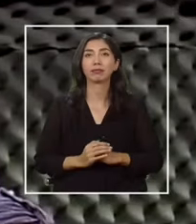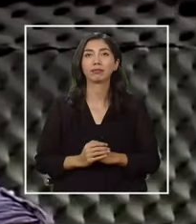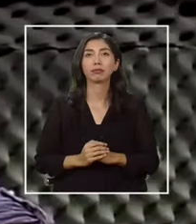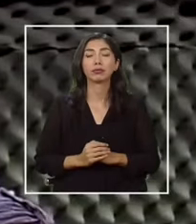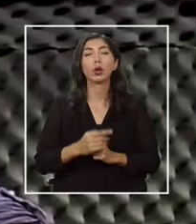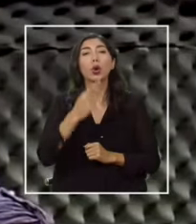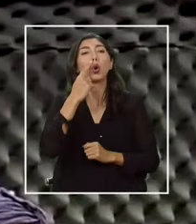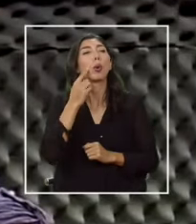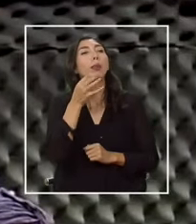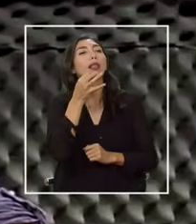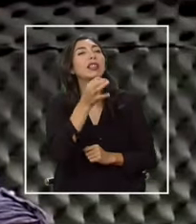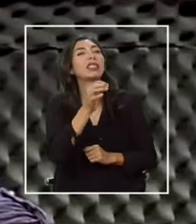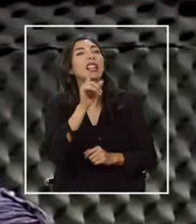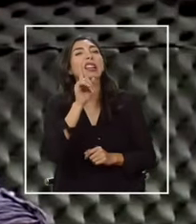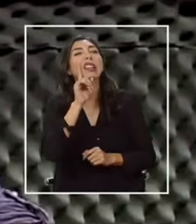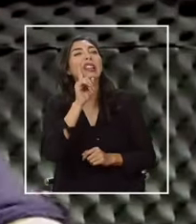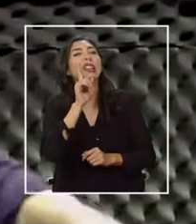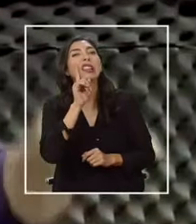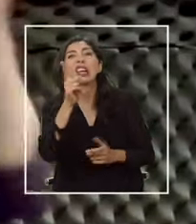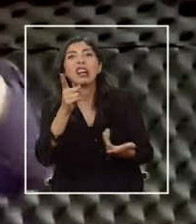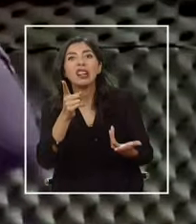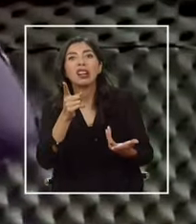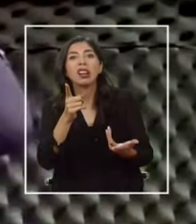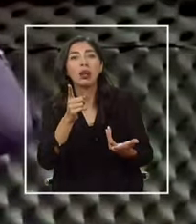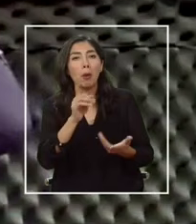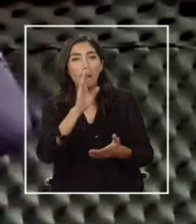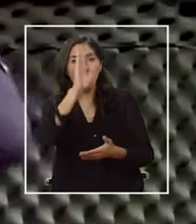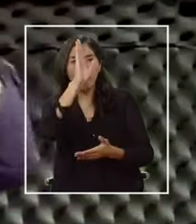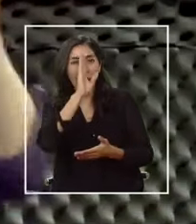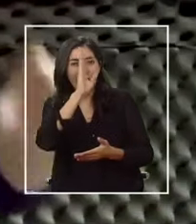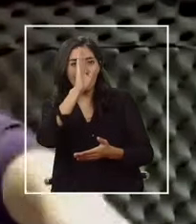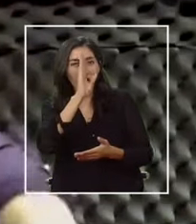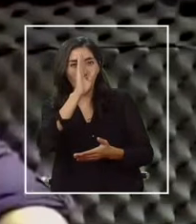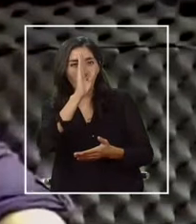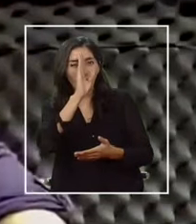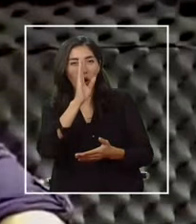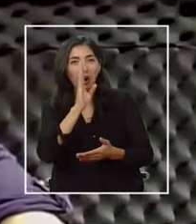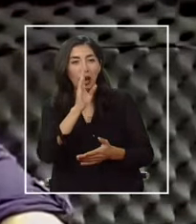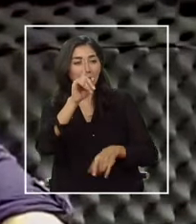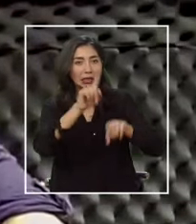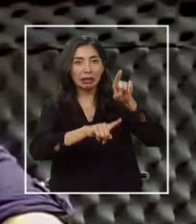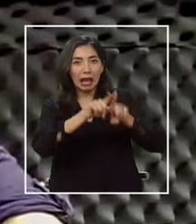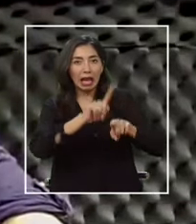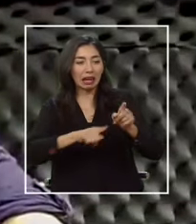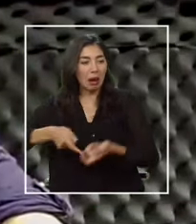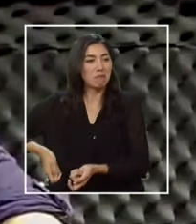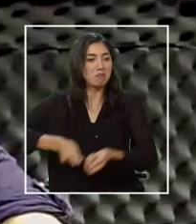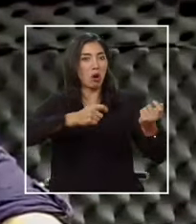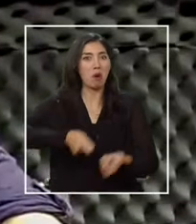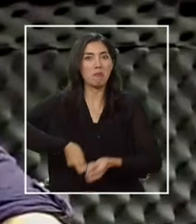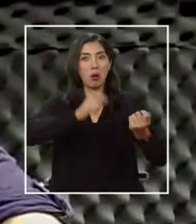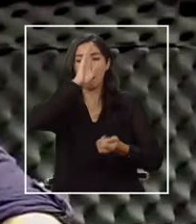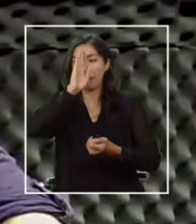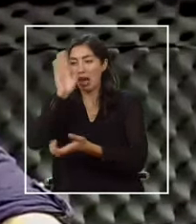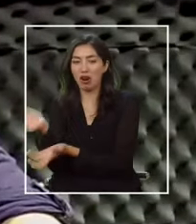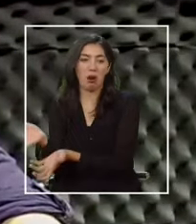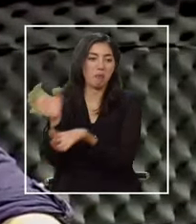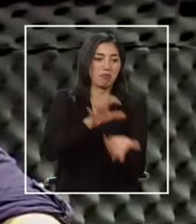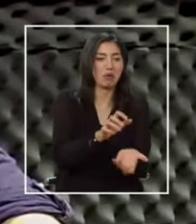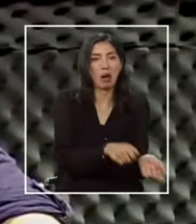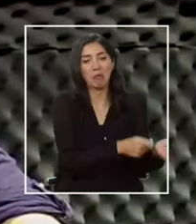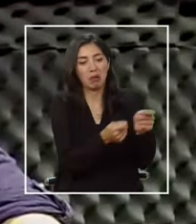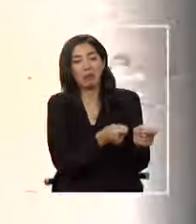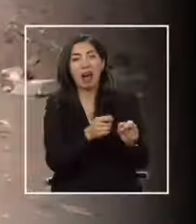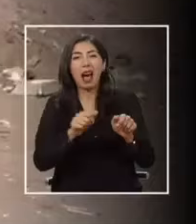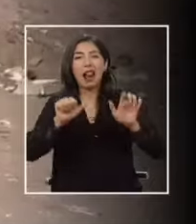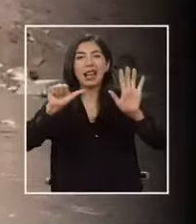Oye, ¿quién viene a enterrar un perro a las 6:30 de la mañana cuando está